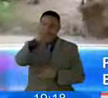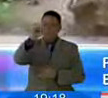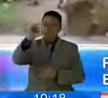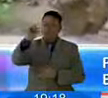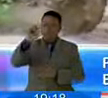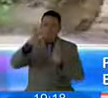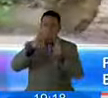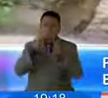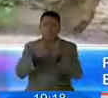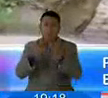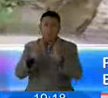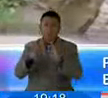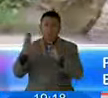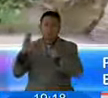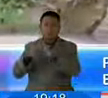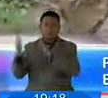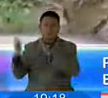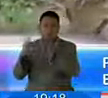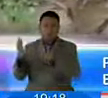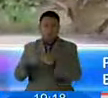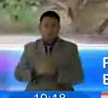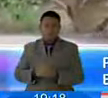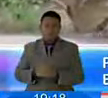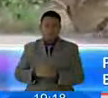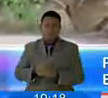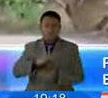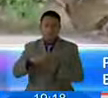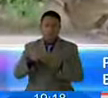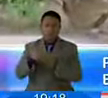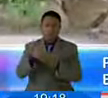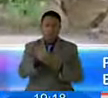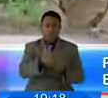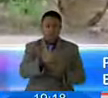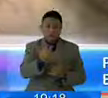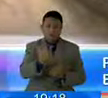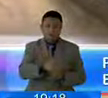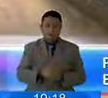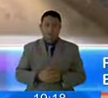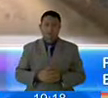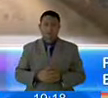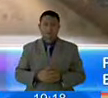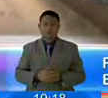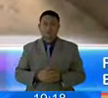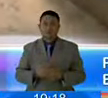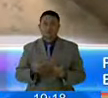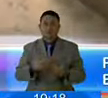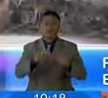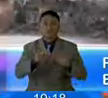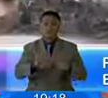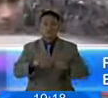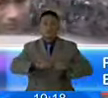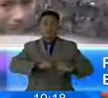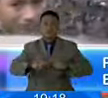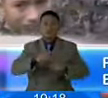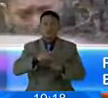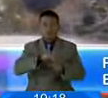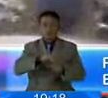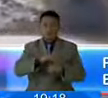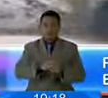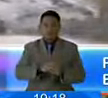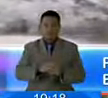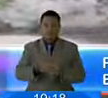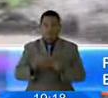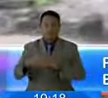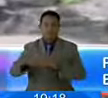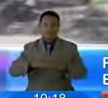hogares acogientes y refugios temporales y todas las ayudas que se han brindado en la provincia de Manabí. La Secretaría de Gestión de Riesgo coordinará con el Ministerio